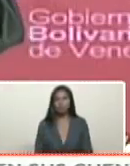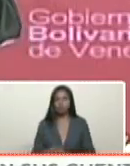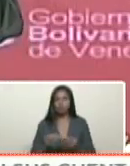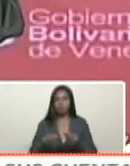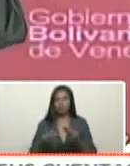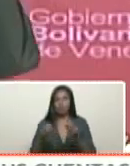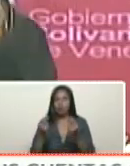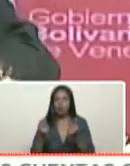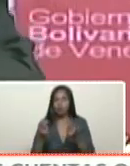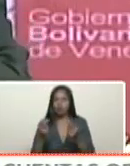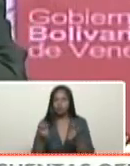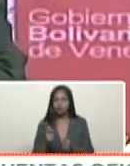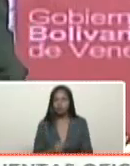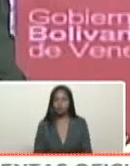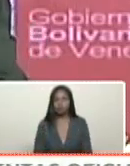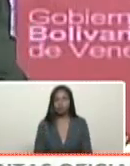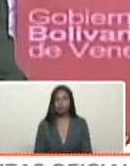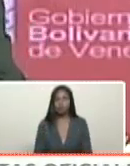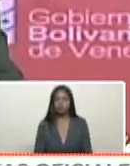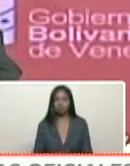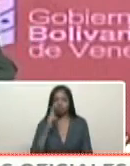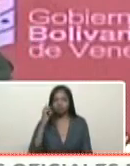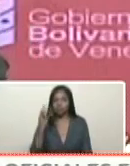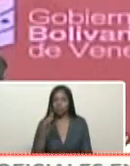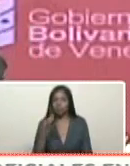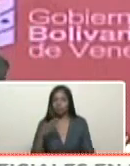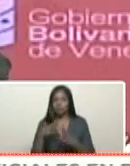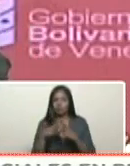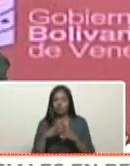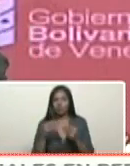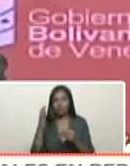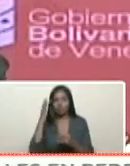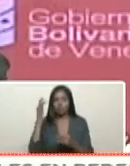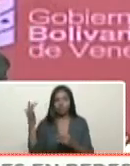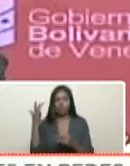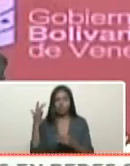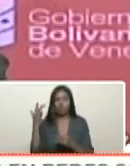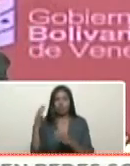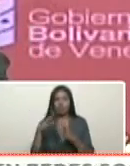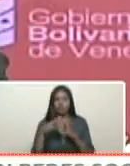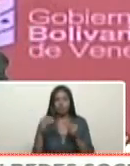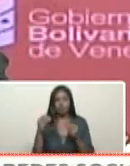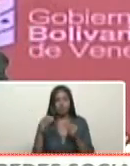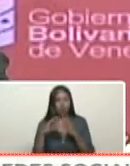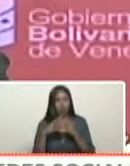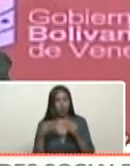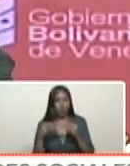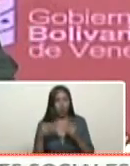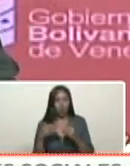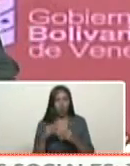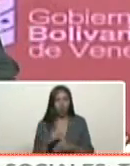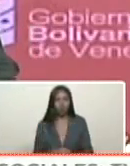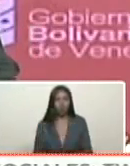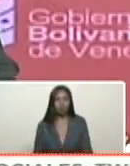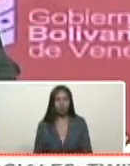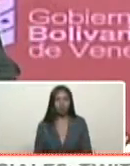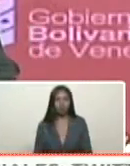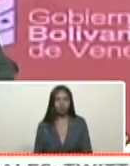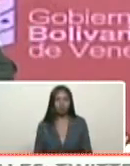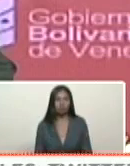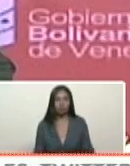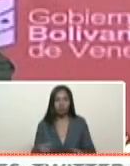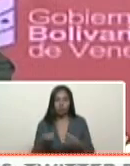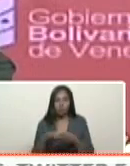acción. ¿Verdad? Todos somos inteligentes, intelectuales, inteligencia